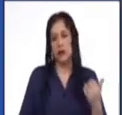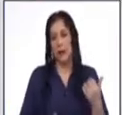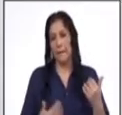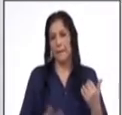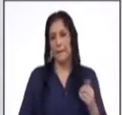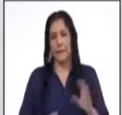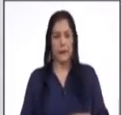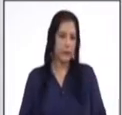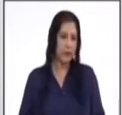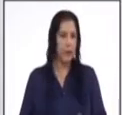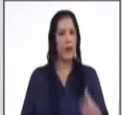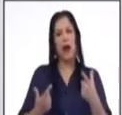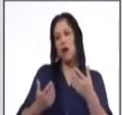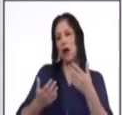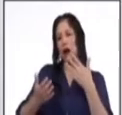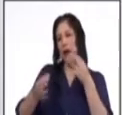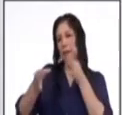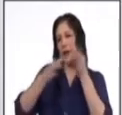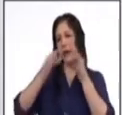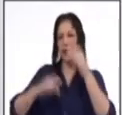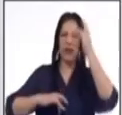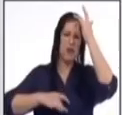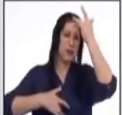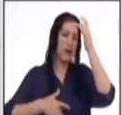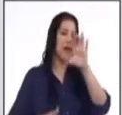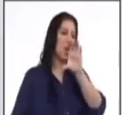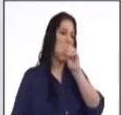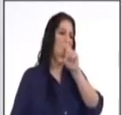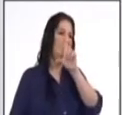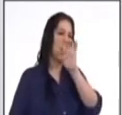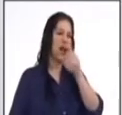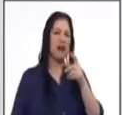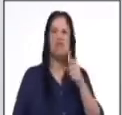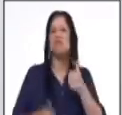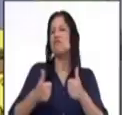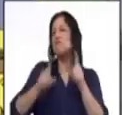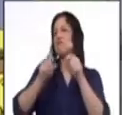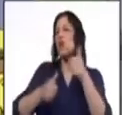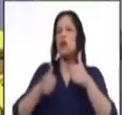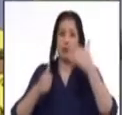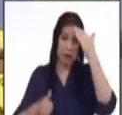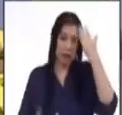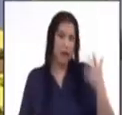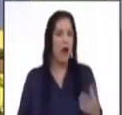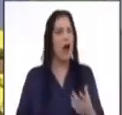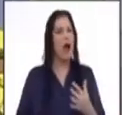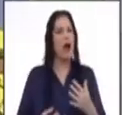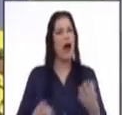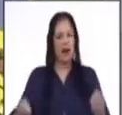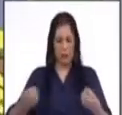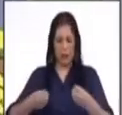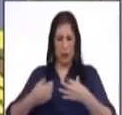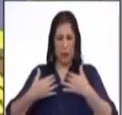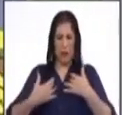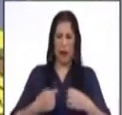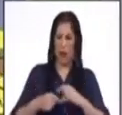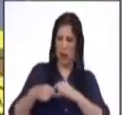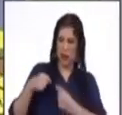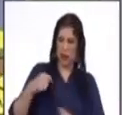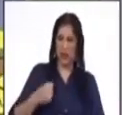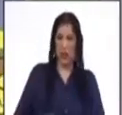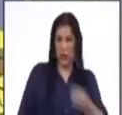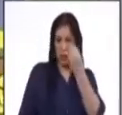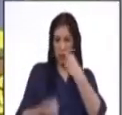Hablemos de la enfermedad del cólera. ¿Qué saben de ella? que es una infección intestinal aguda causada por